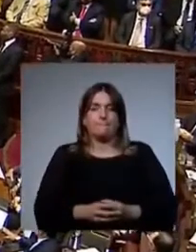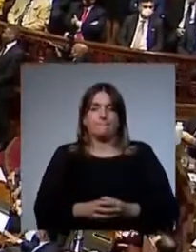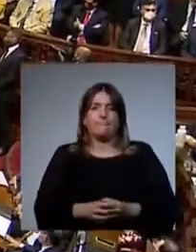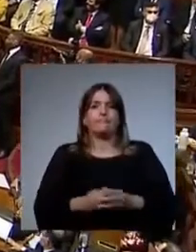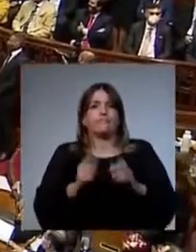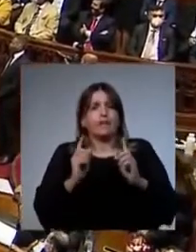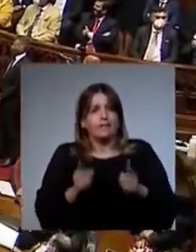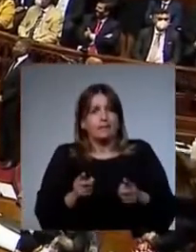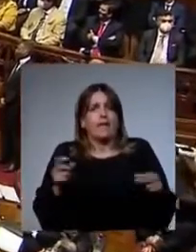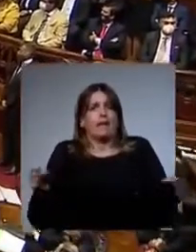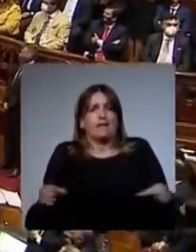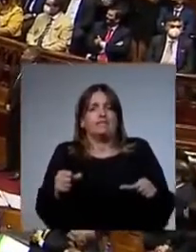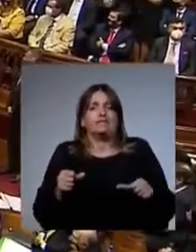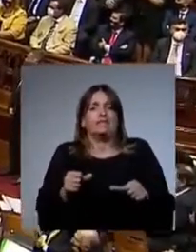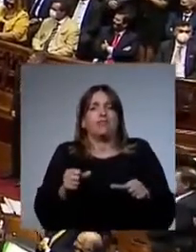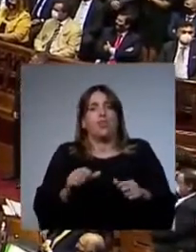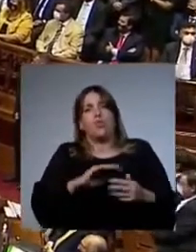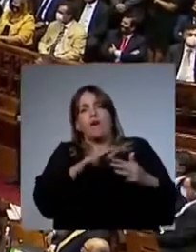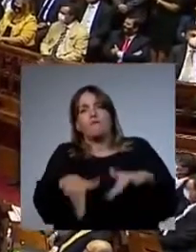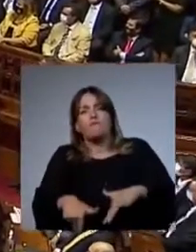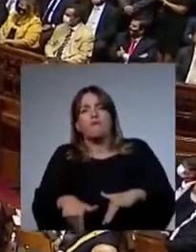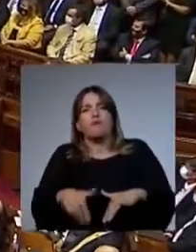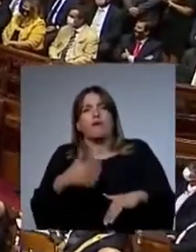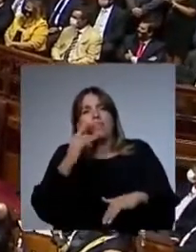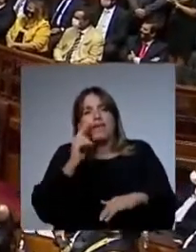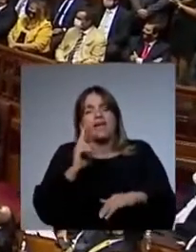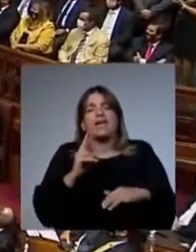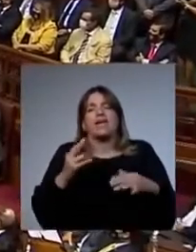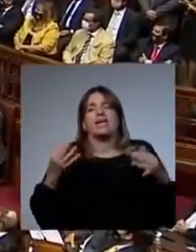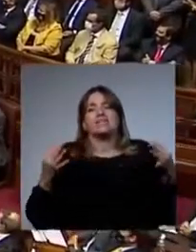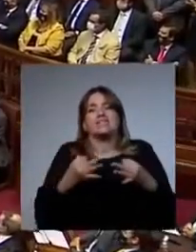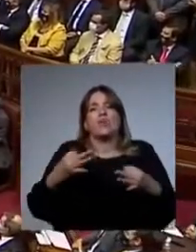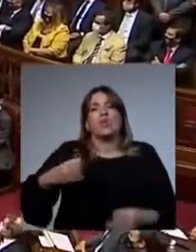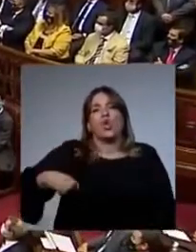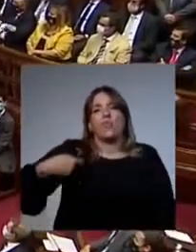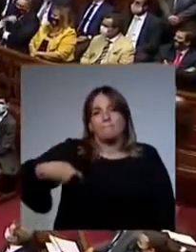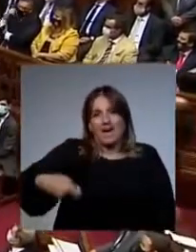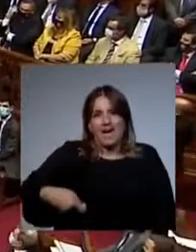Se dispuso así un régimen de seguro de paro parcial,